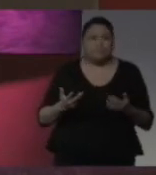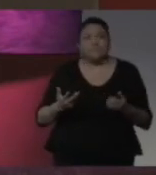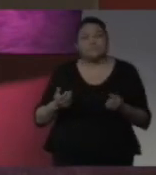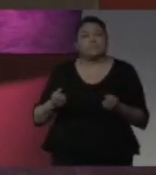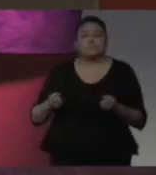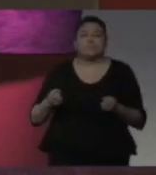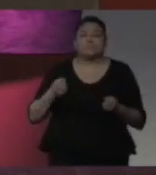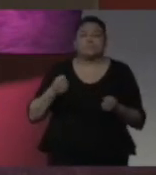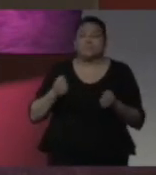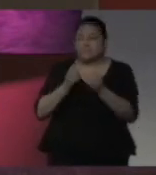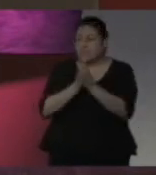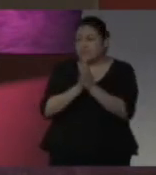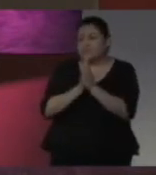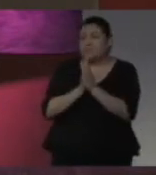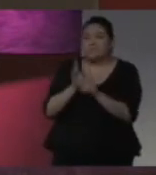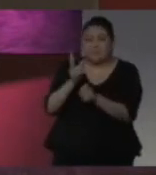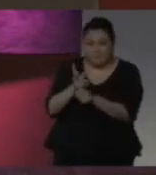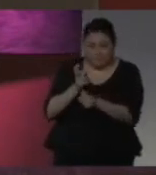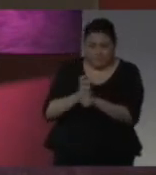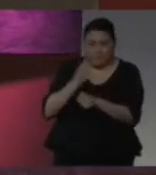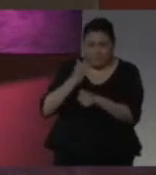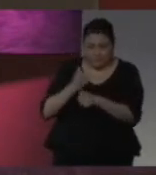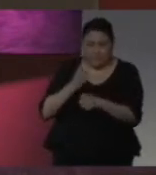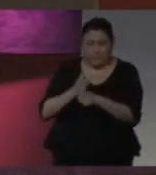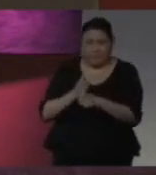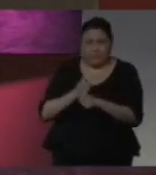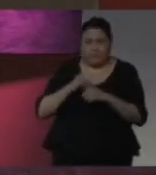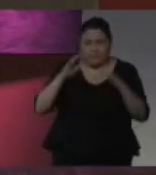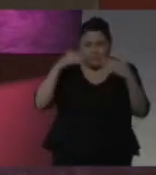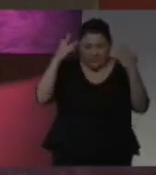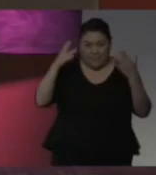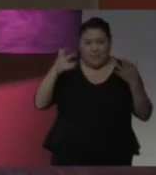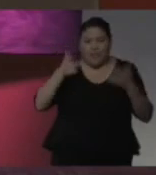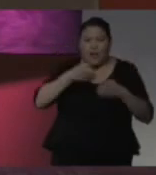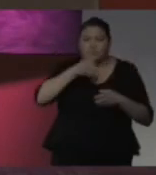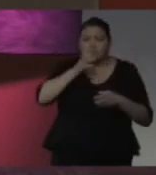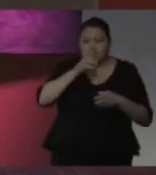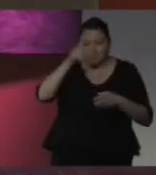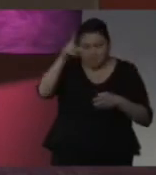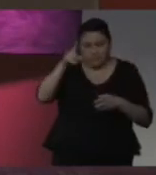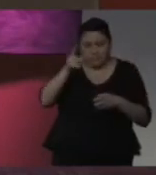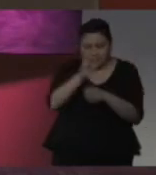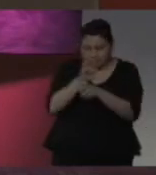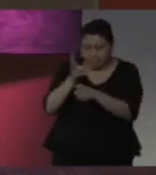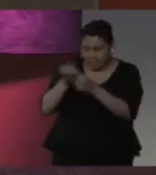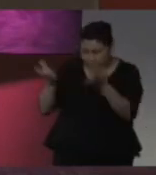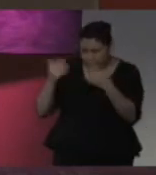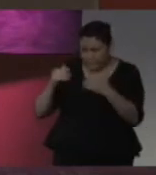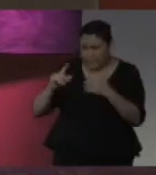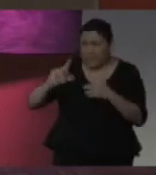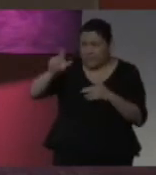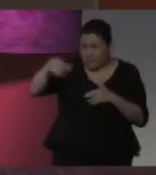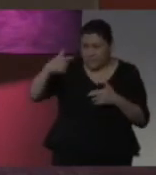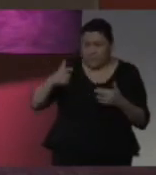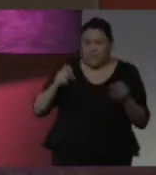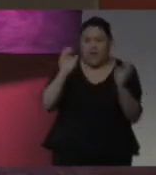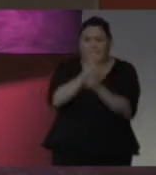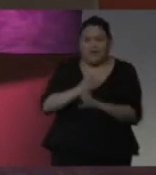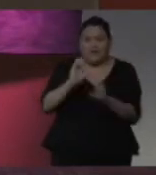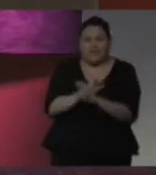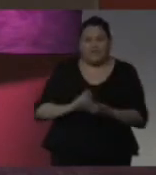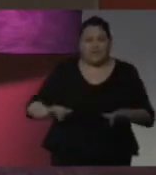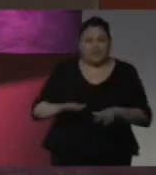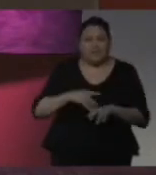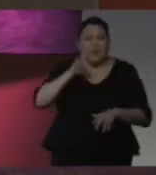y invitarlos además, ahorita va a haber un pequeño cóctel aquí afuera y después viene el concierto de